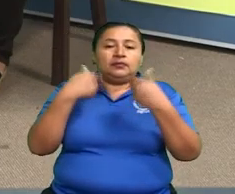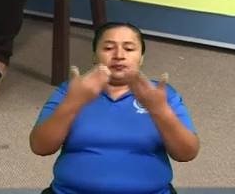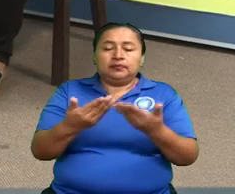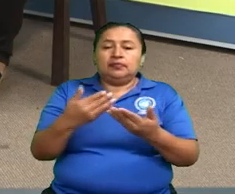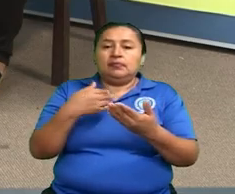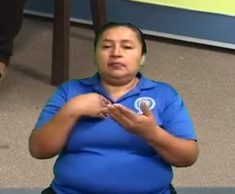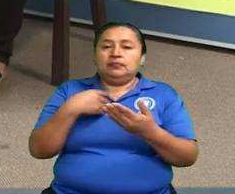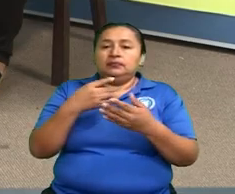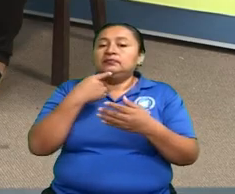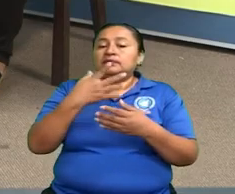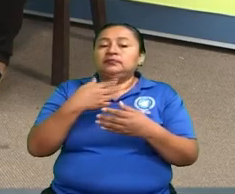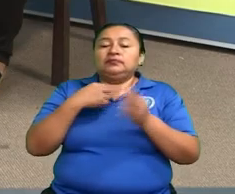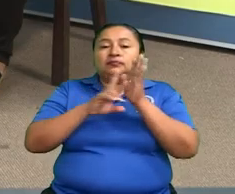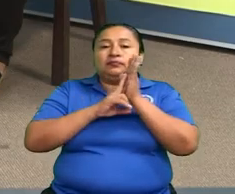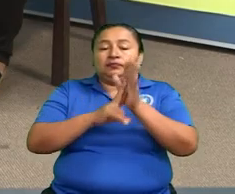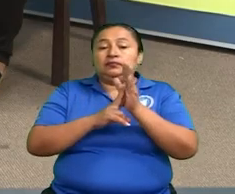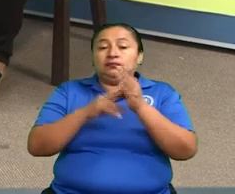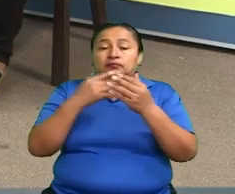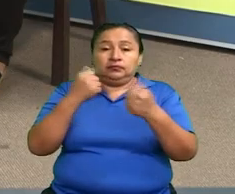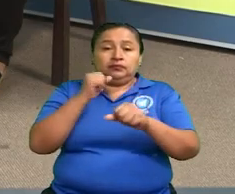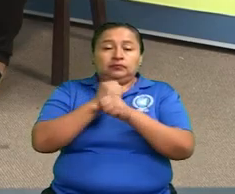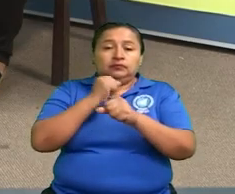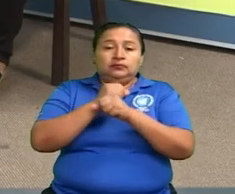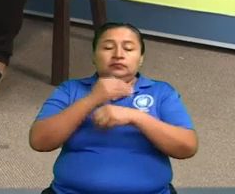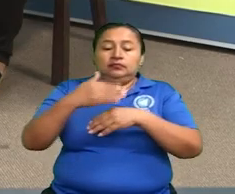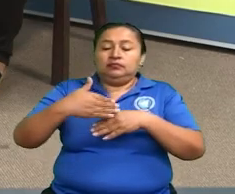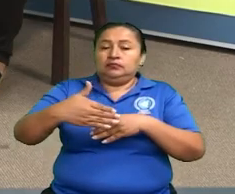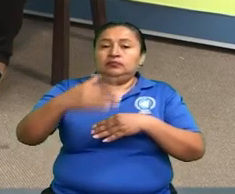Dado el como resultado, ya en